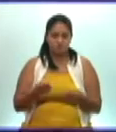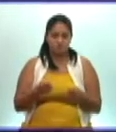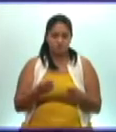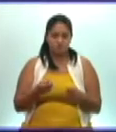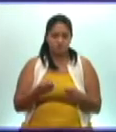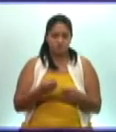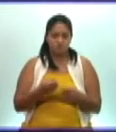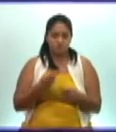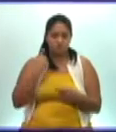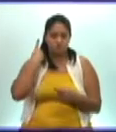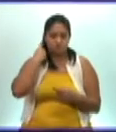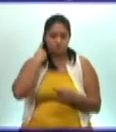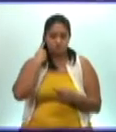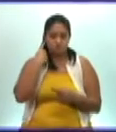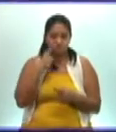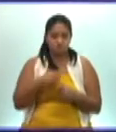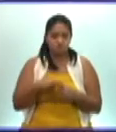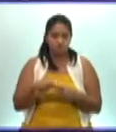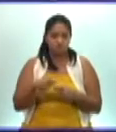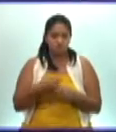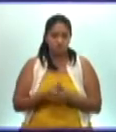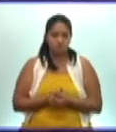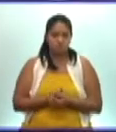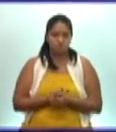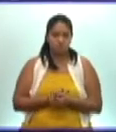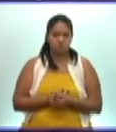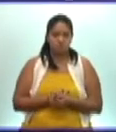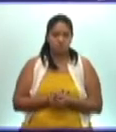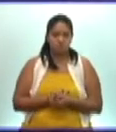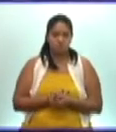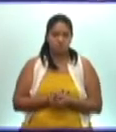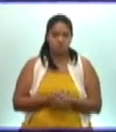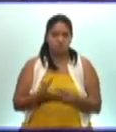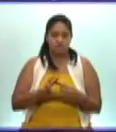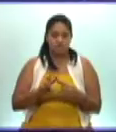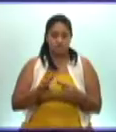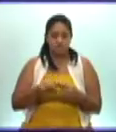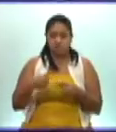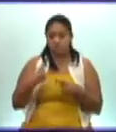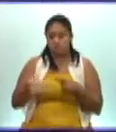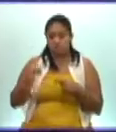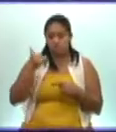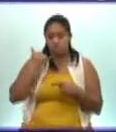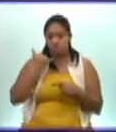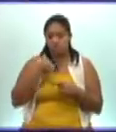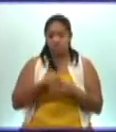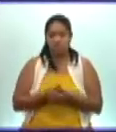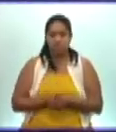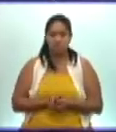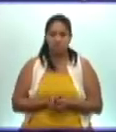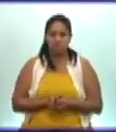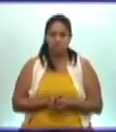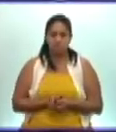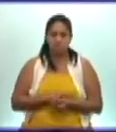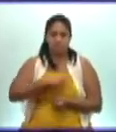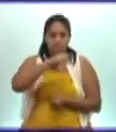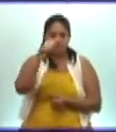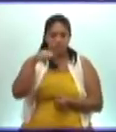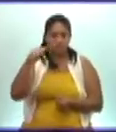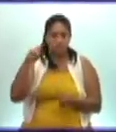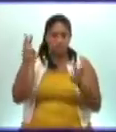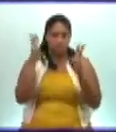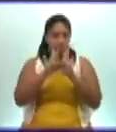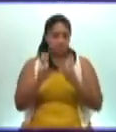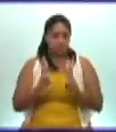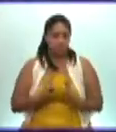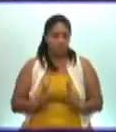una emisora cercana y las microondas que transportan llamadas desde teléfonos celulares y mensajes de texto. Y las ondas de wifi de tu vecino y